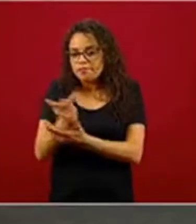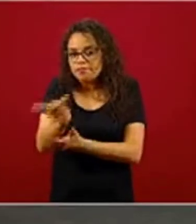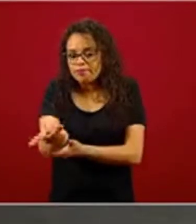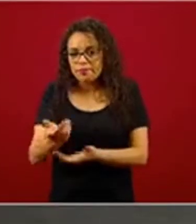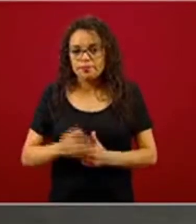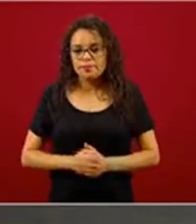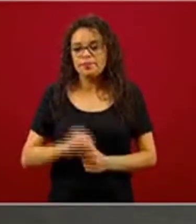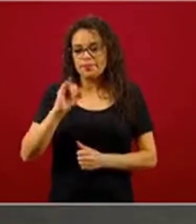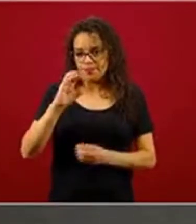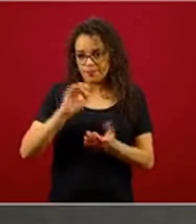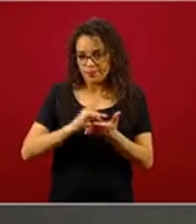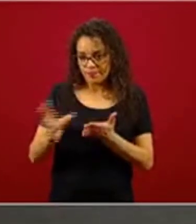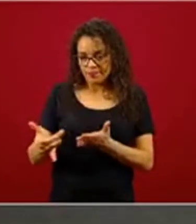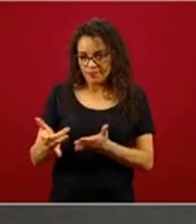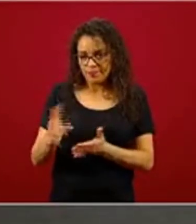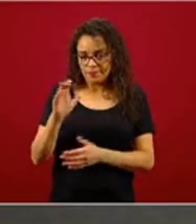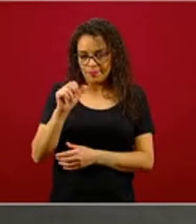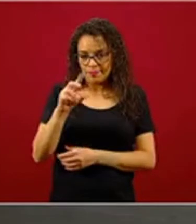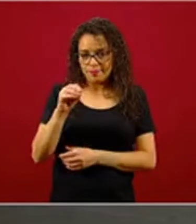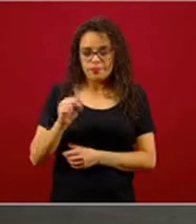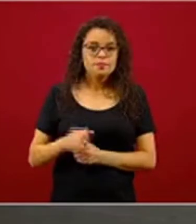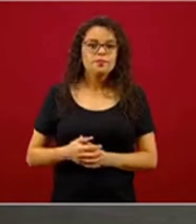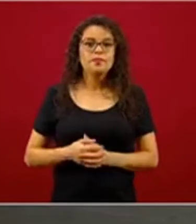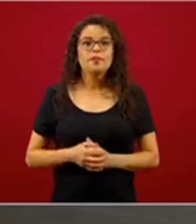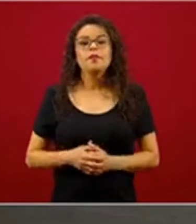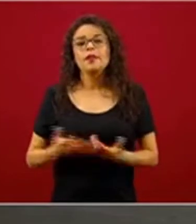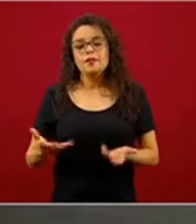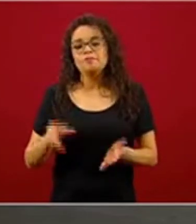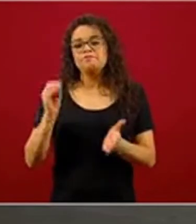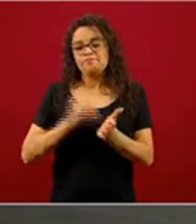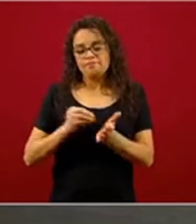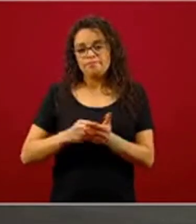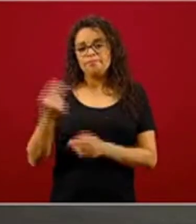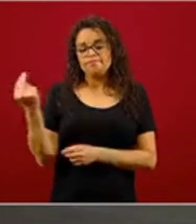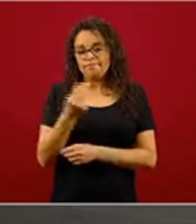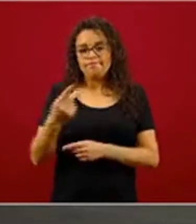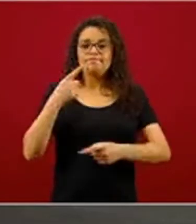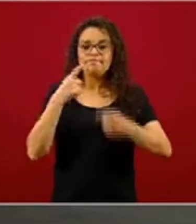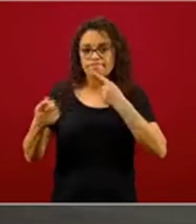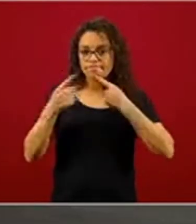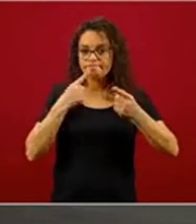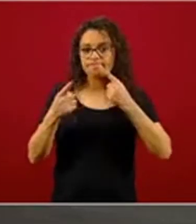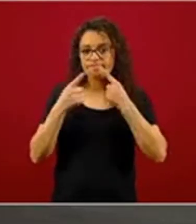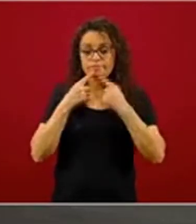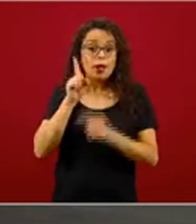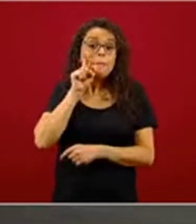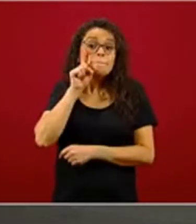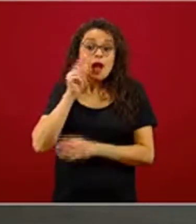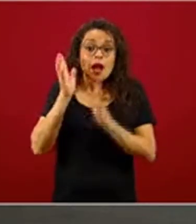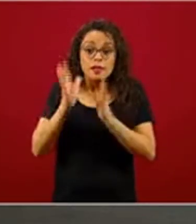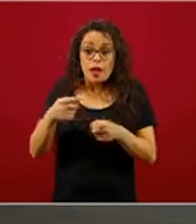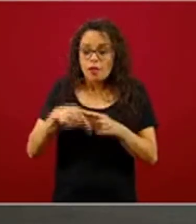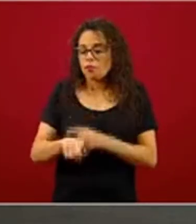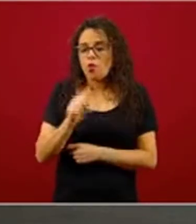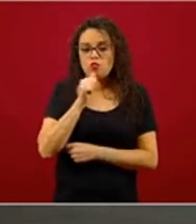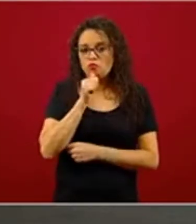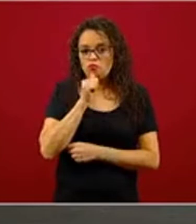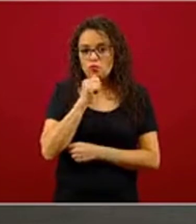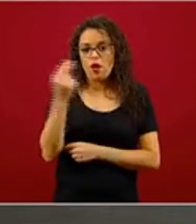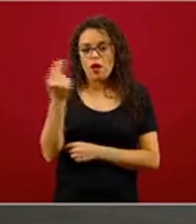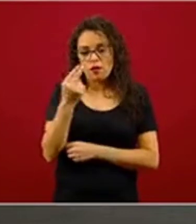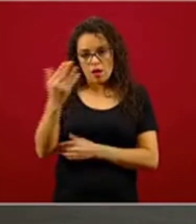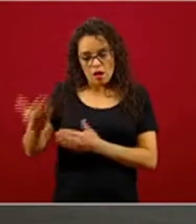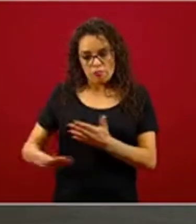Carlos. Todavía tenemos que terminar de definir esos detalles. No sería a partir de mañana, todavía se tiene que convocar